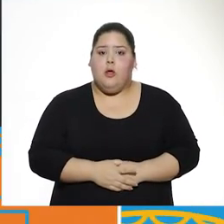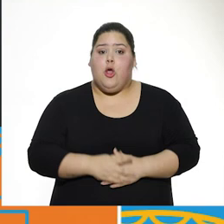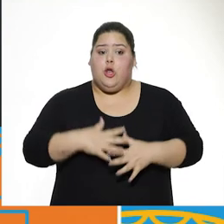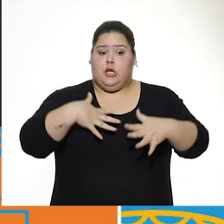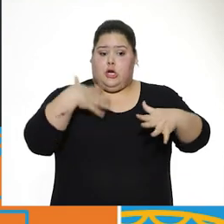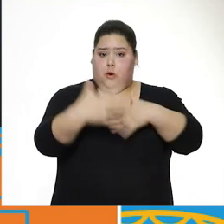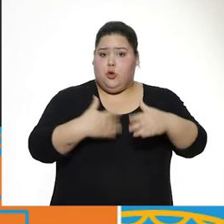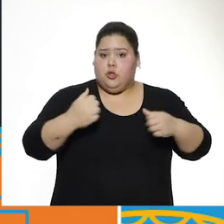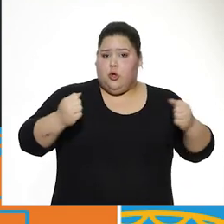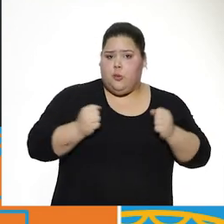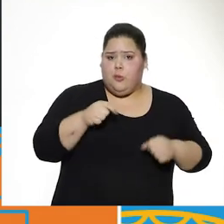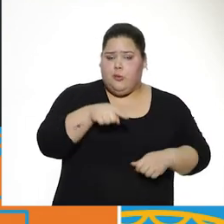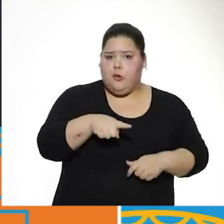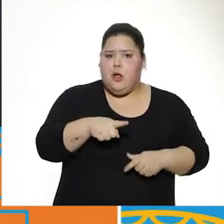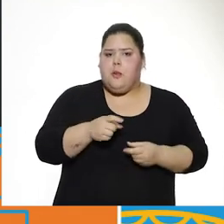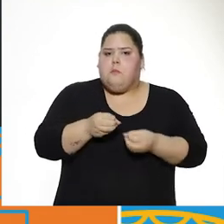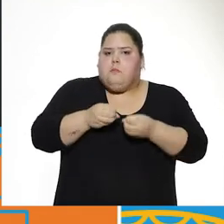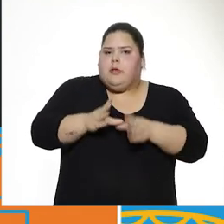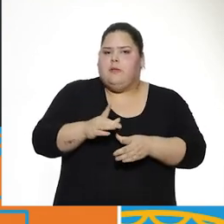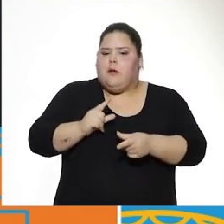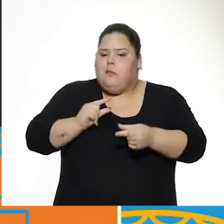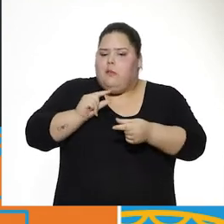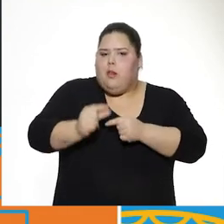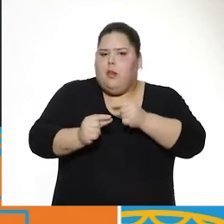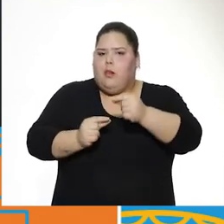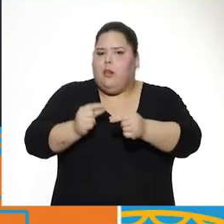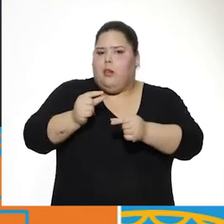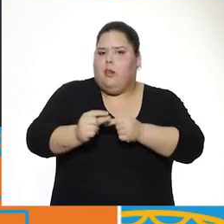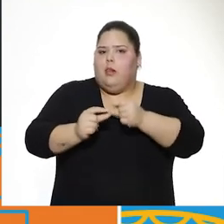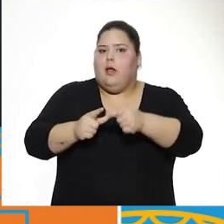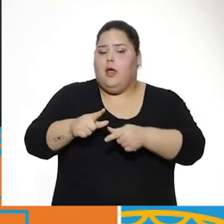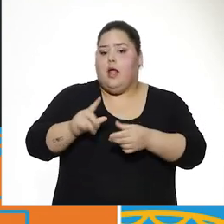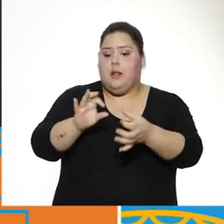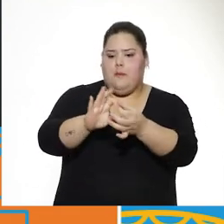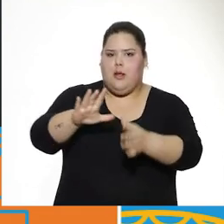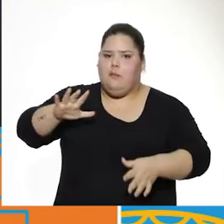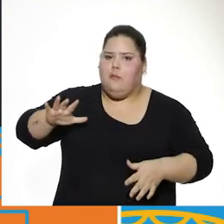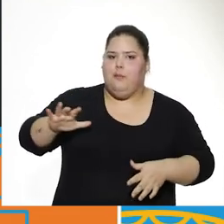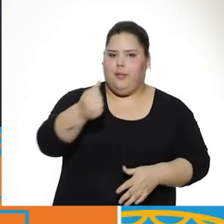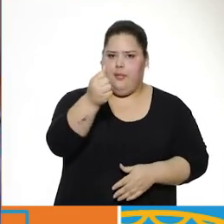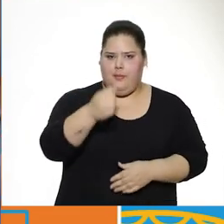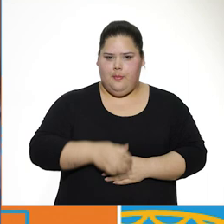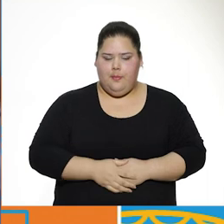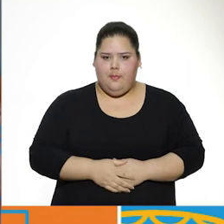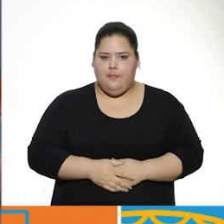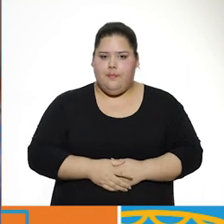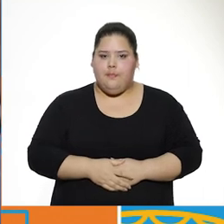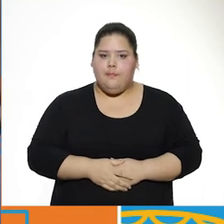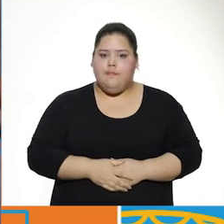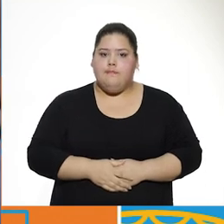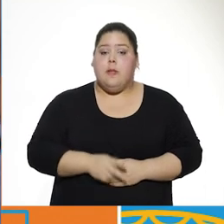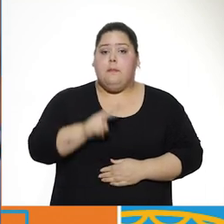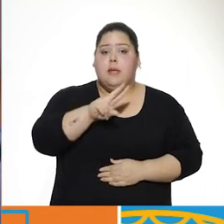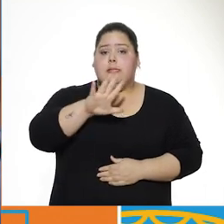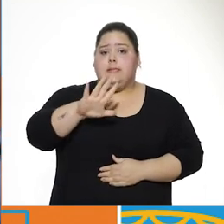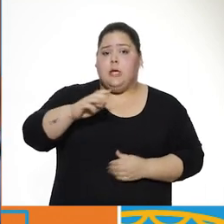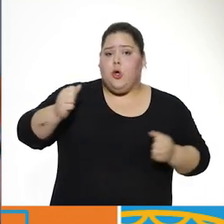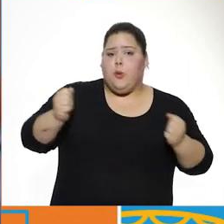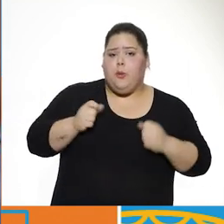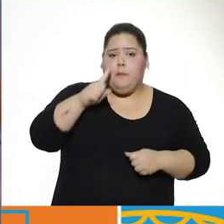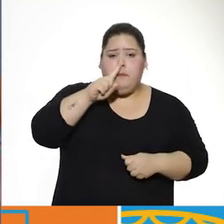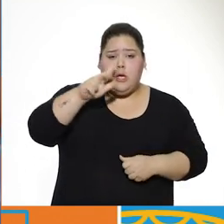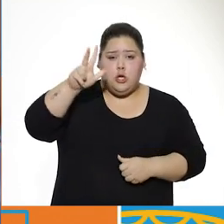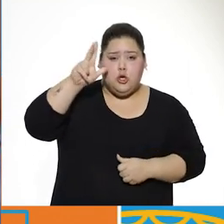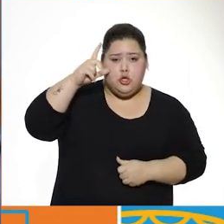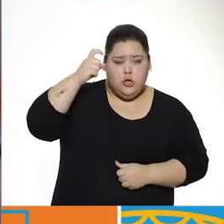la Revolución de Mayo comienza el camino de nuestro pueblo hacia la independencia. El 25 de mayo